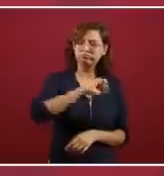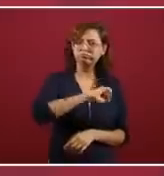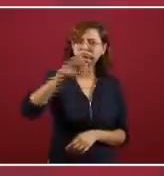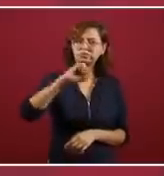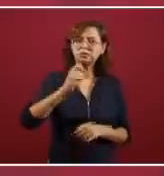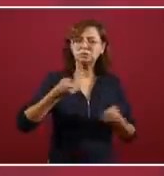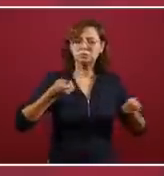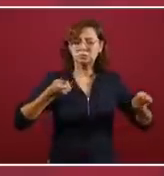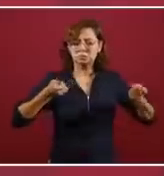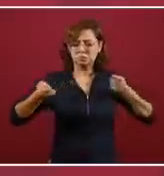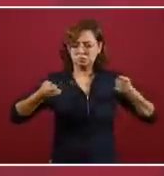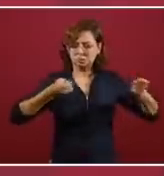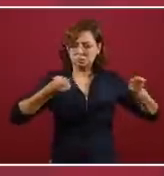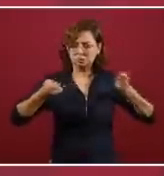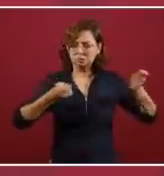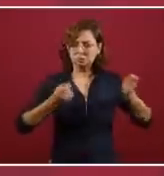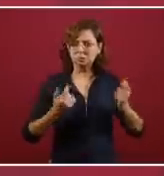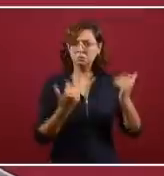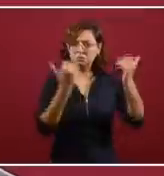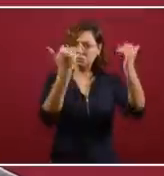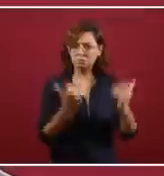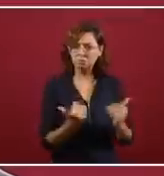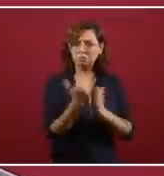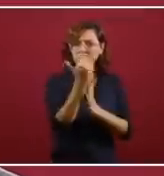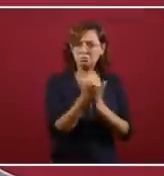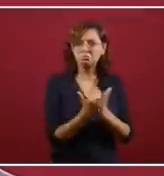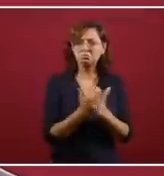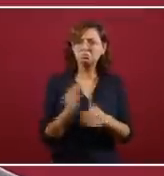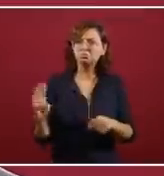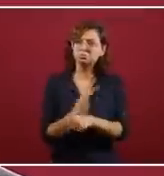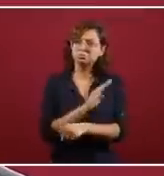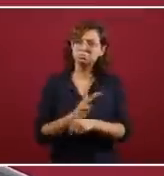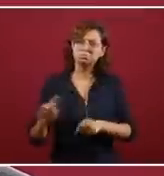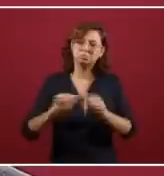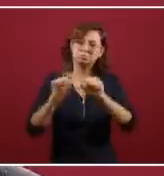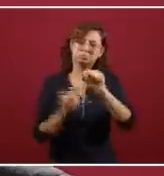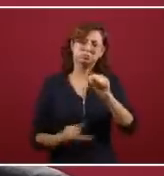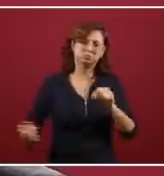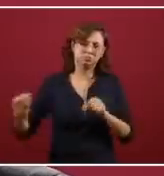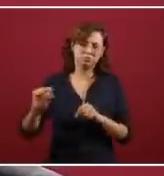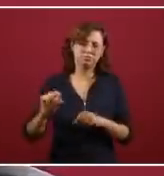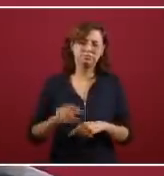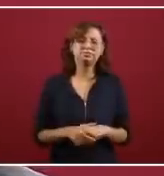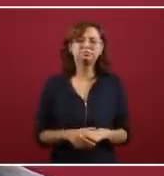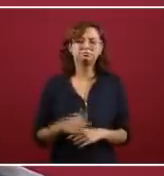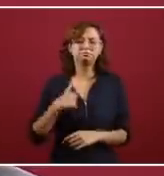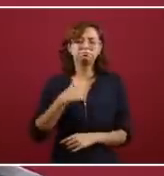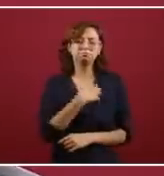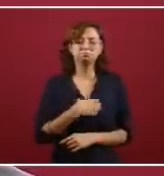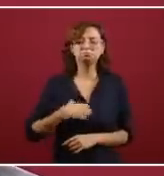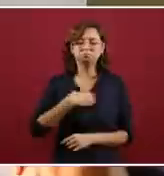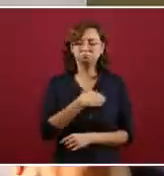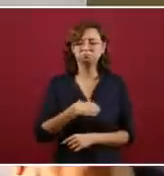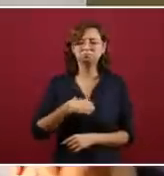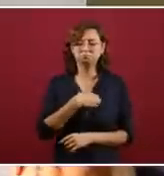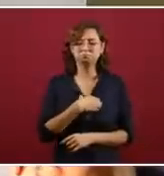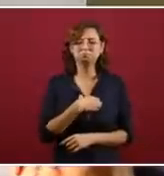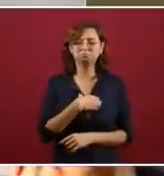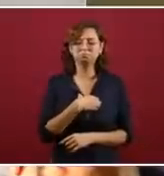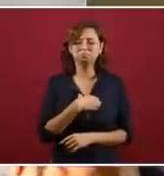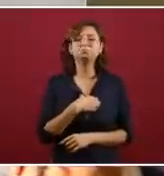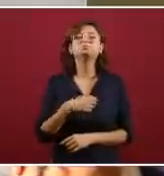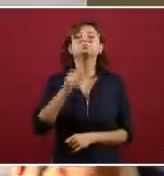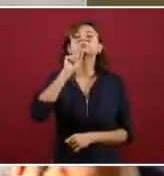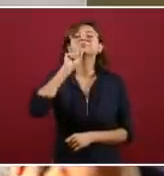estable, baja, es bueno para el país. Yo lo celebro y aquí también.